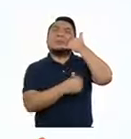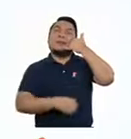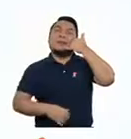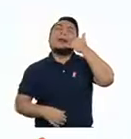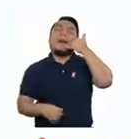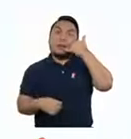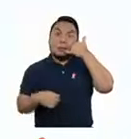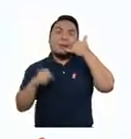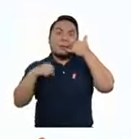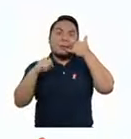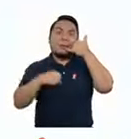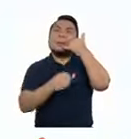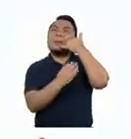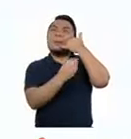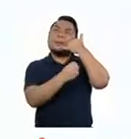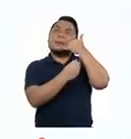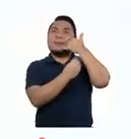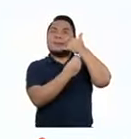Ajá.